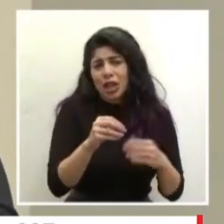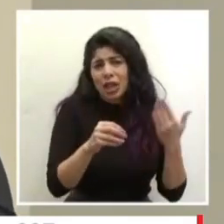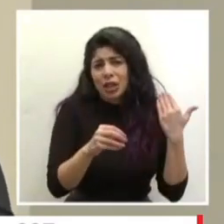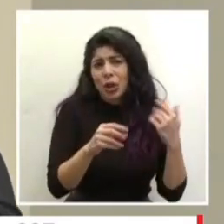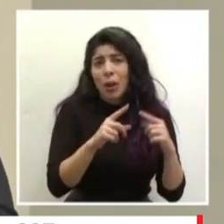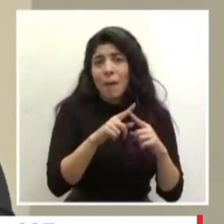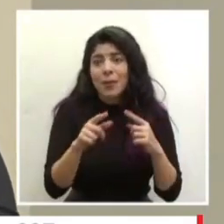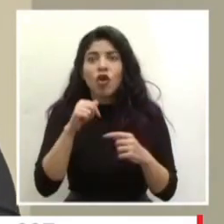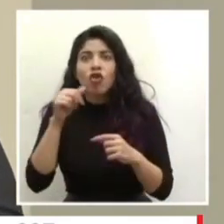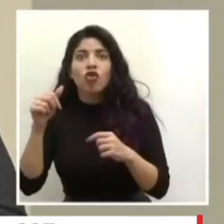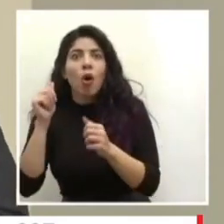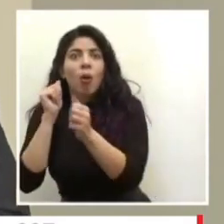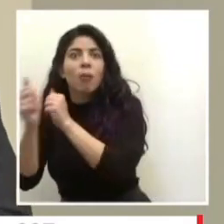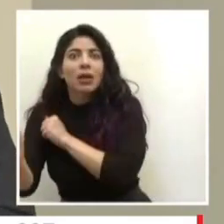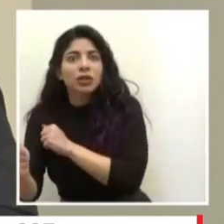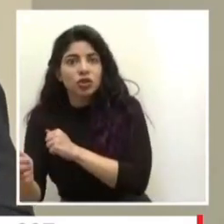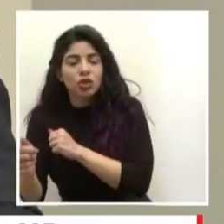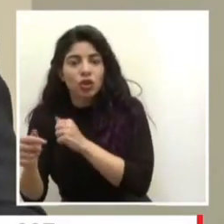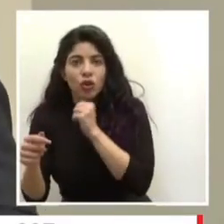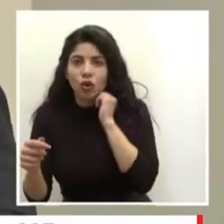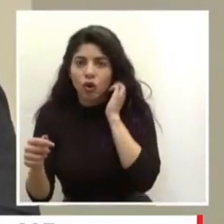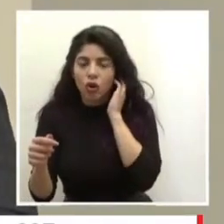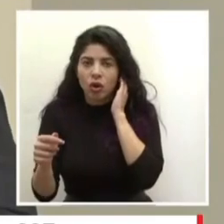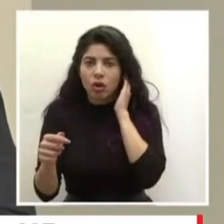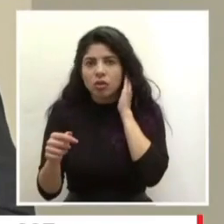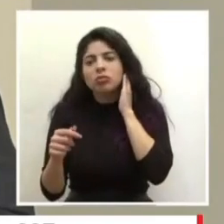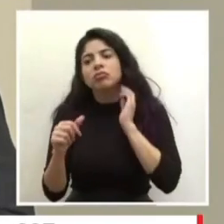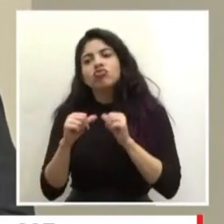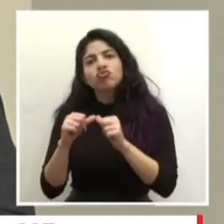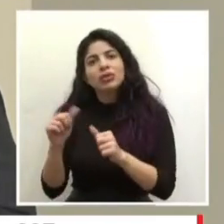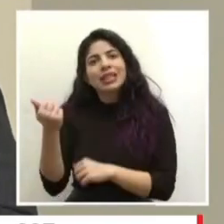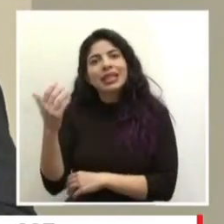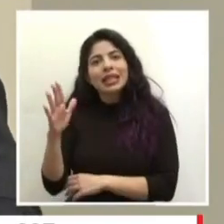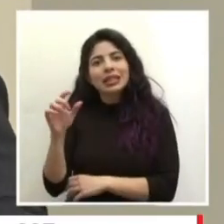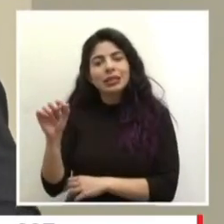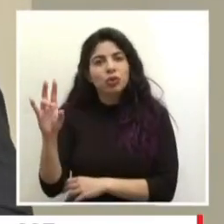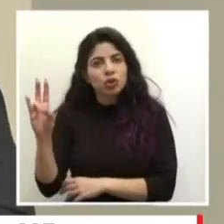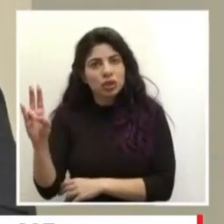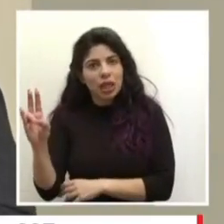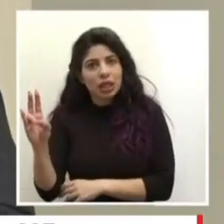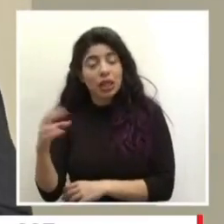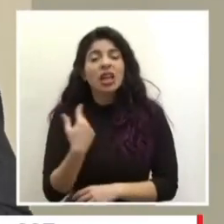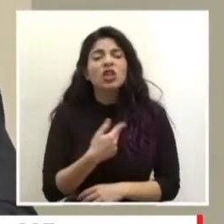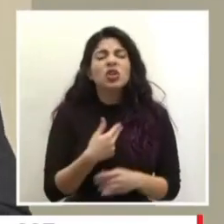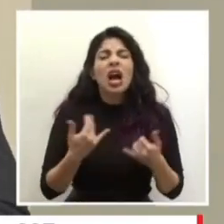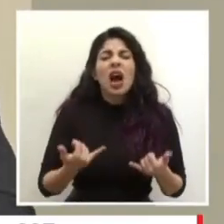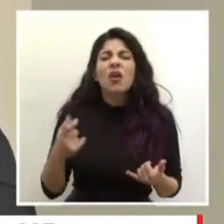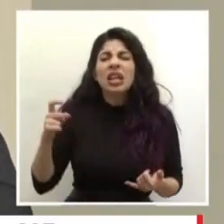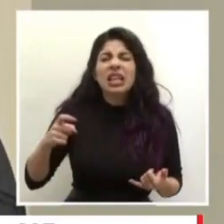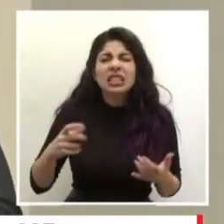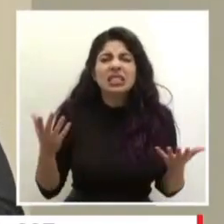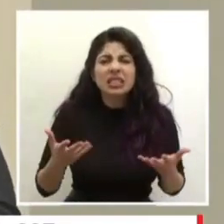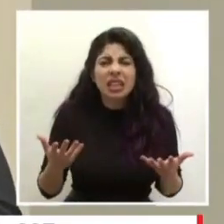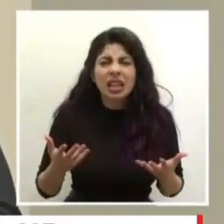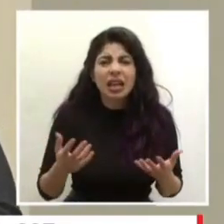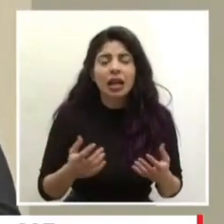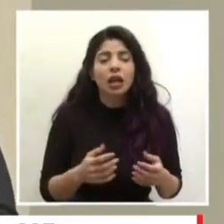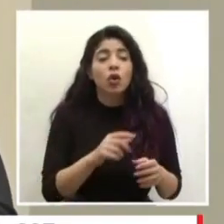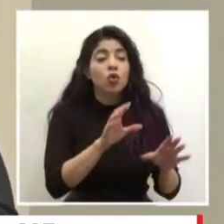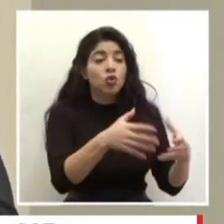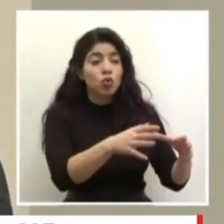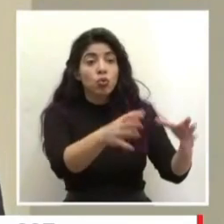pero tampoco rompimos esa barrera, sino que nos mantuvimos en este 15.7%. ¿Qué necesitamos? Necesitamos proteger a muchos